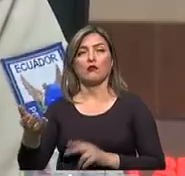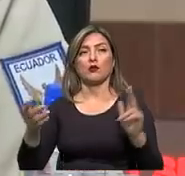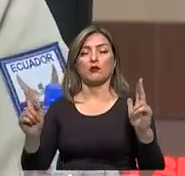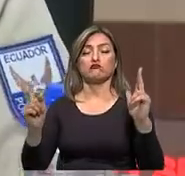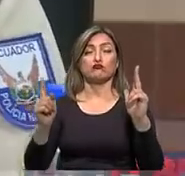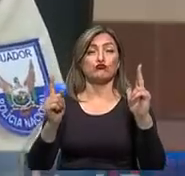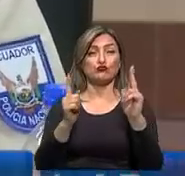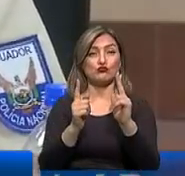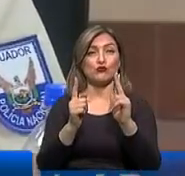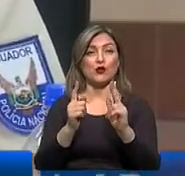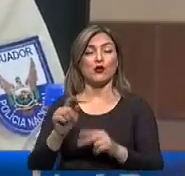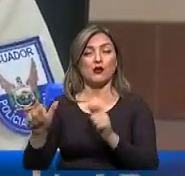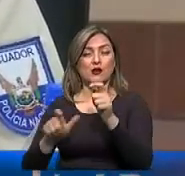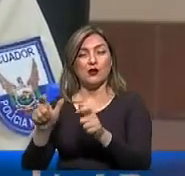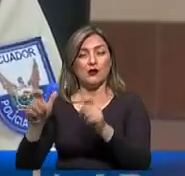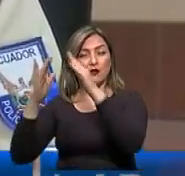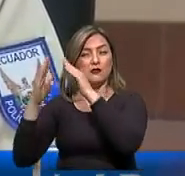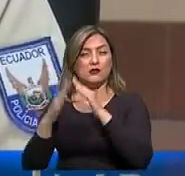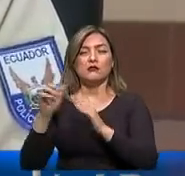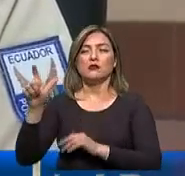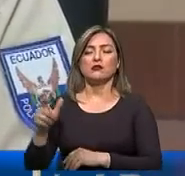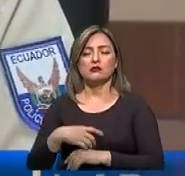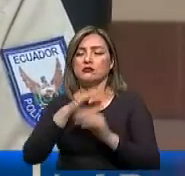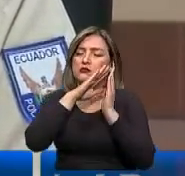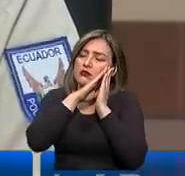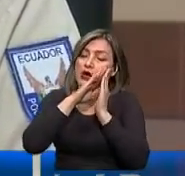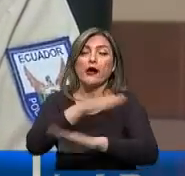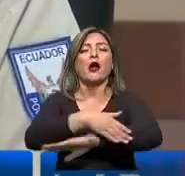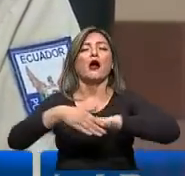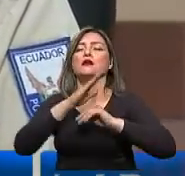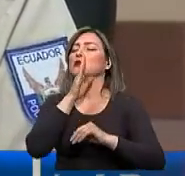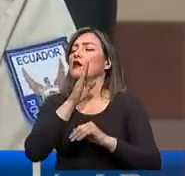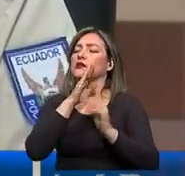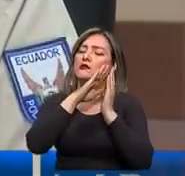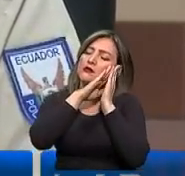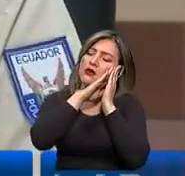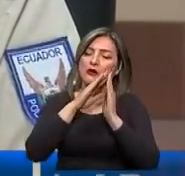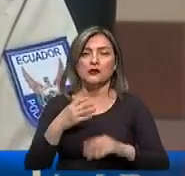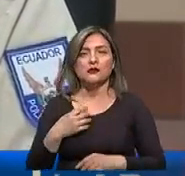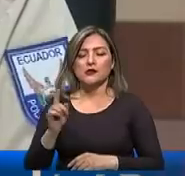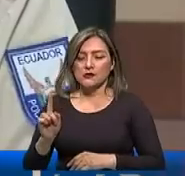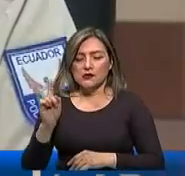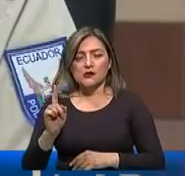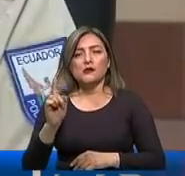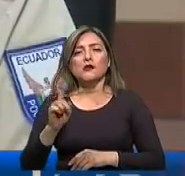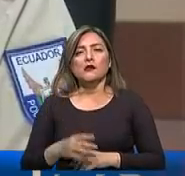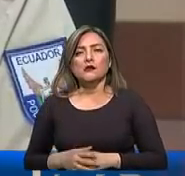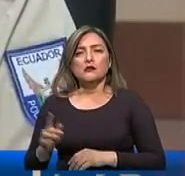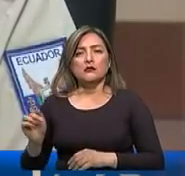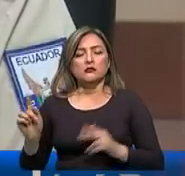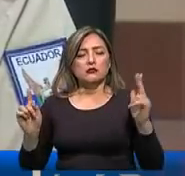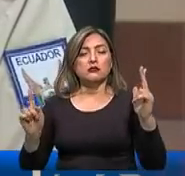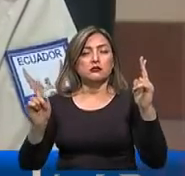acuerdo a lo que manifiestan los moradores, es una persona indigente que siempre frecuentaba en esos sectores. Este ciudadano se acercó